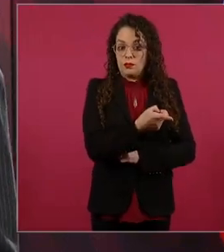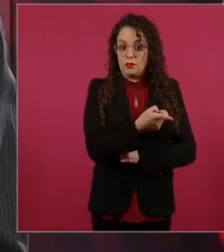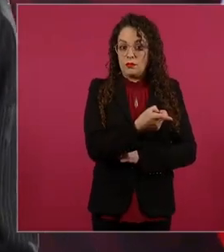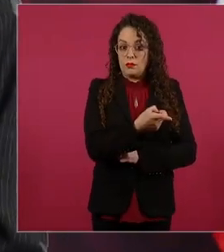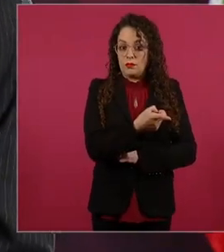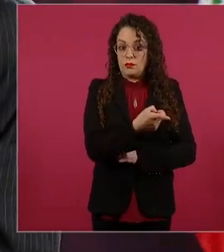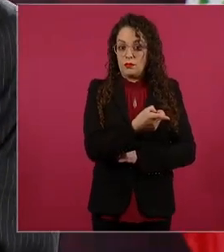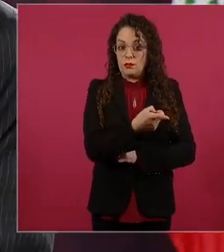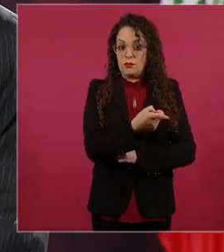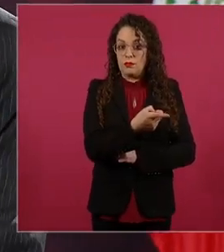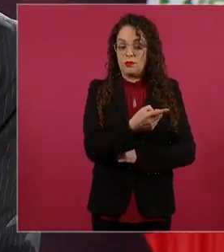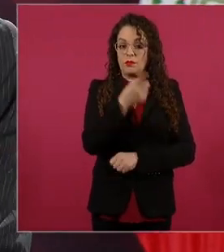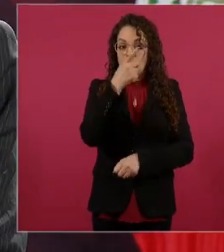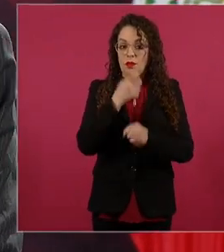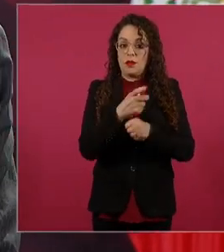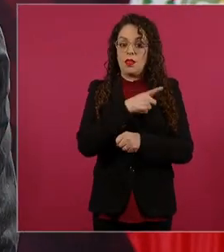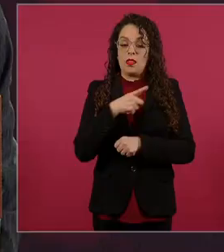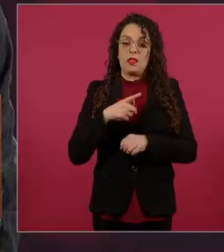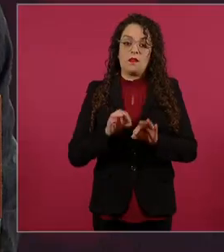primero objetivos